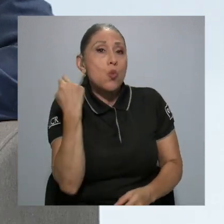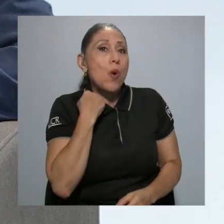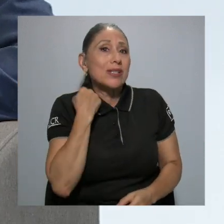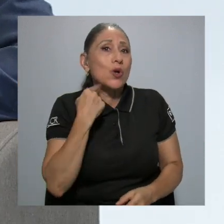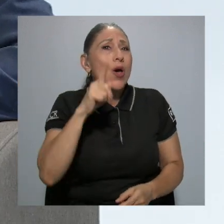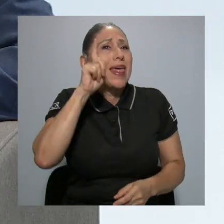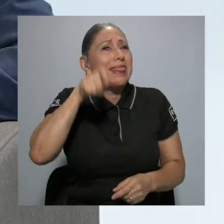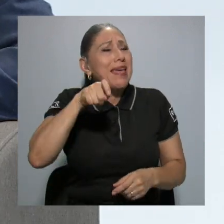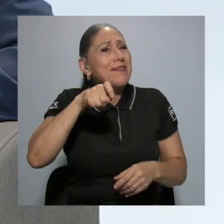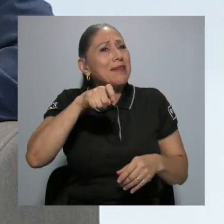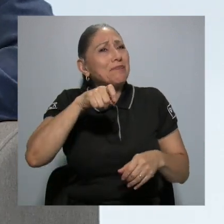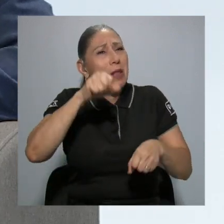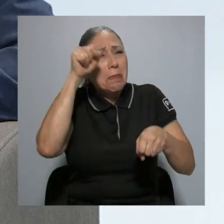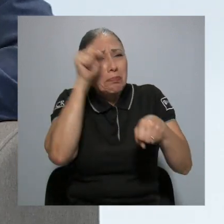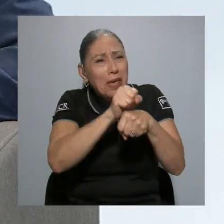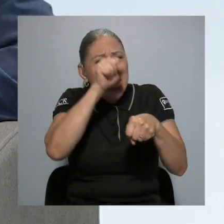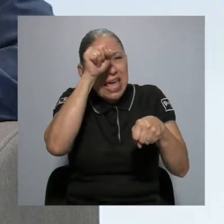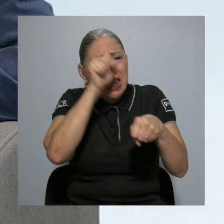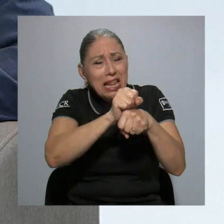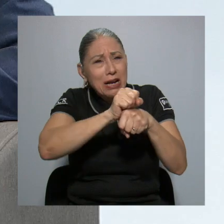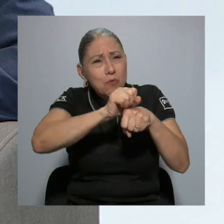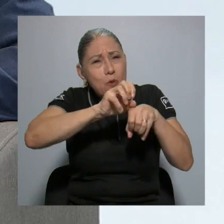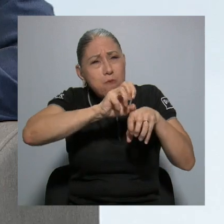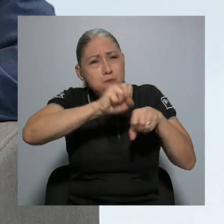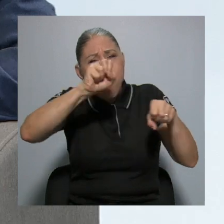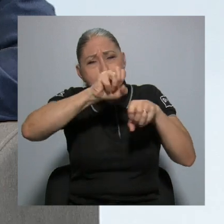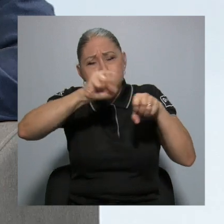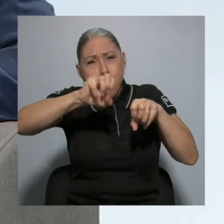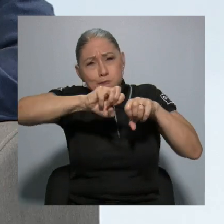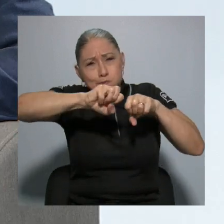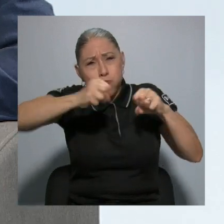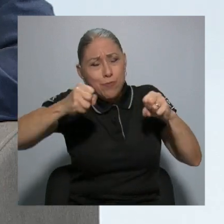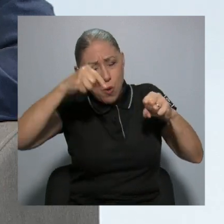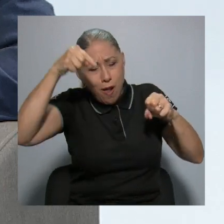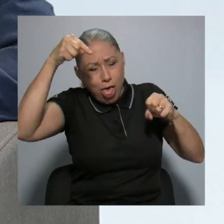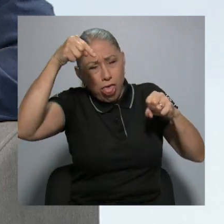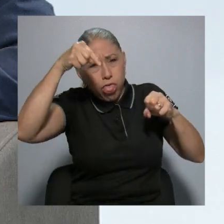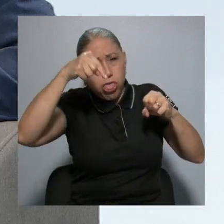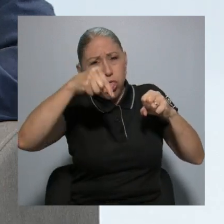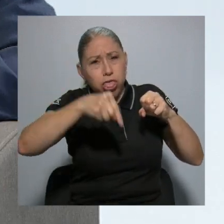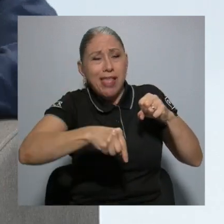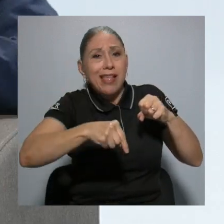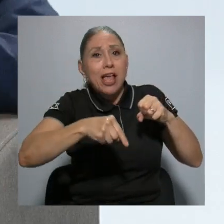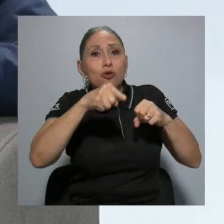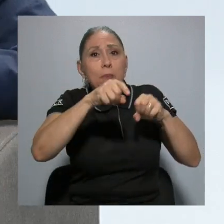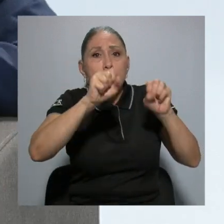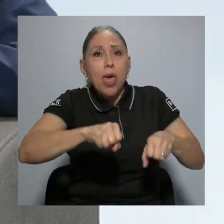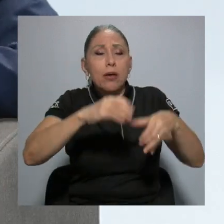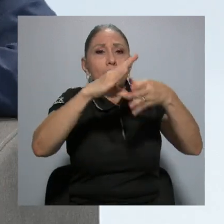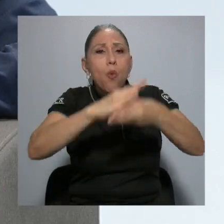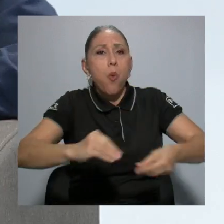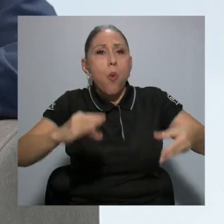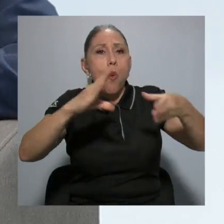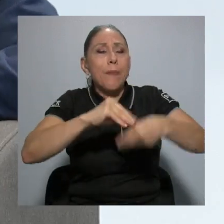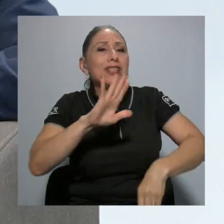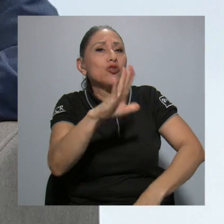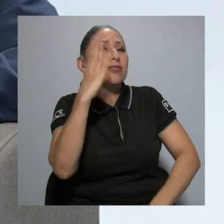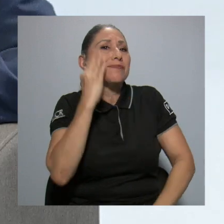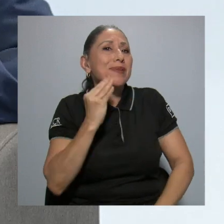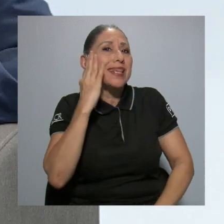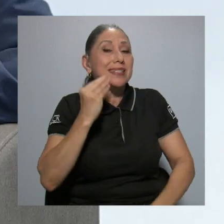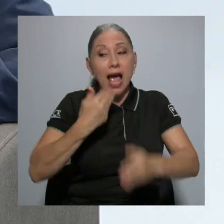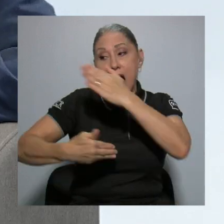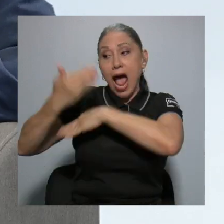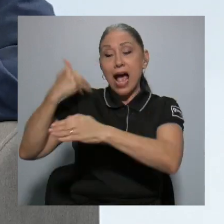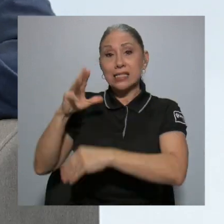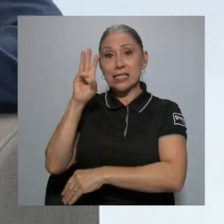tiene que romper mucha piedra fuerte, sólida. Que nos comparta esa experiencia.